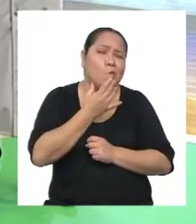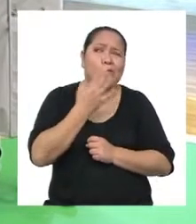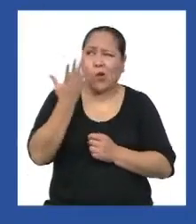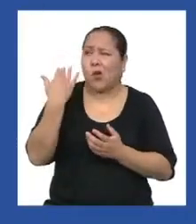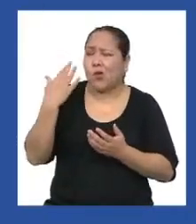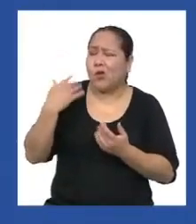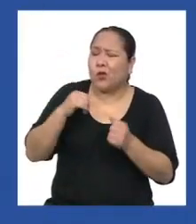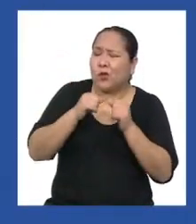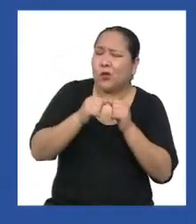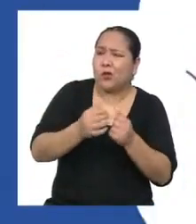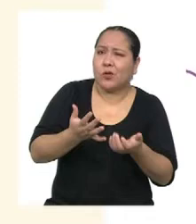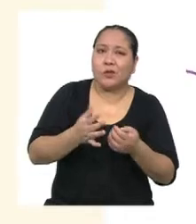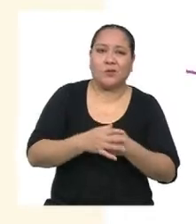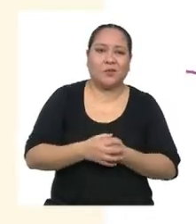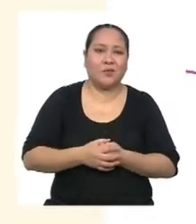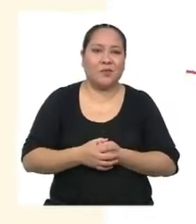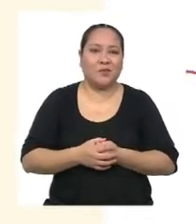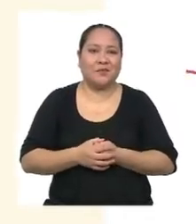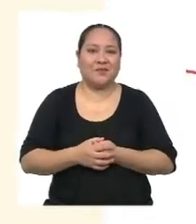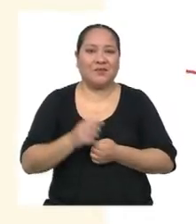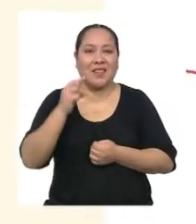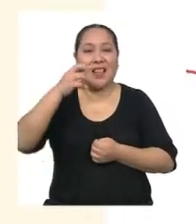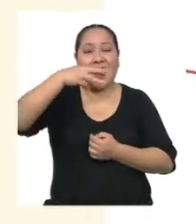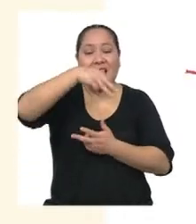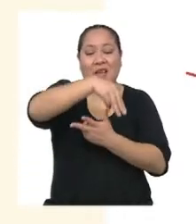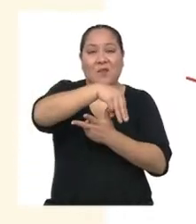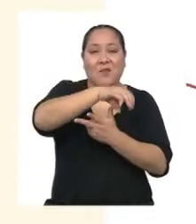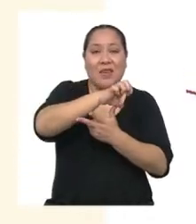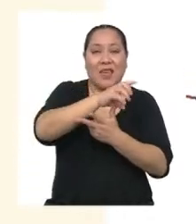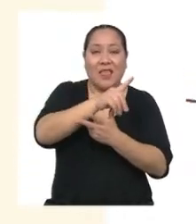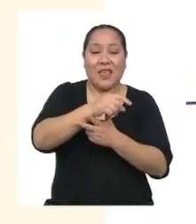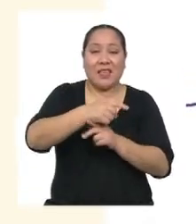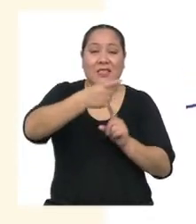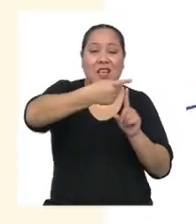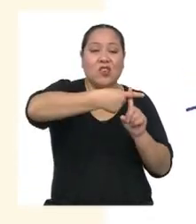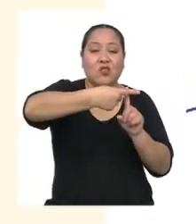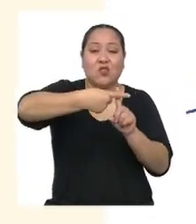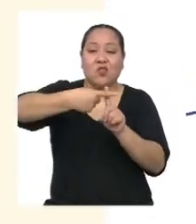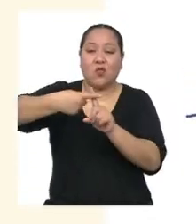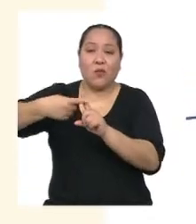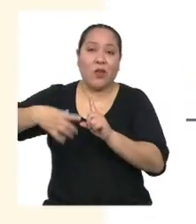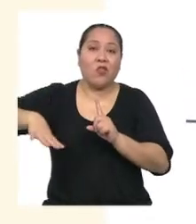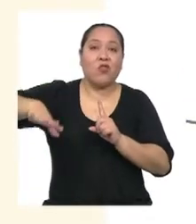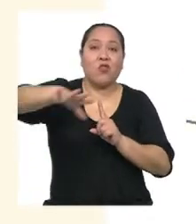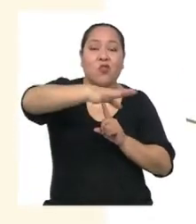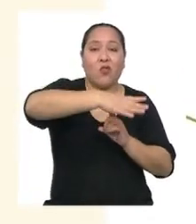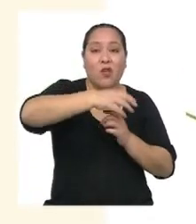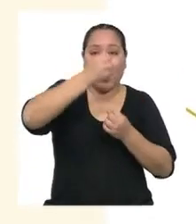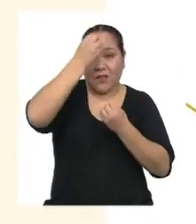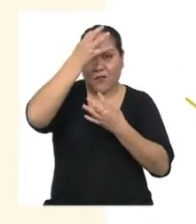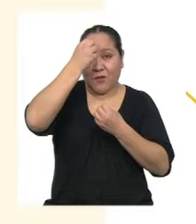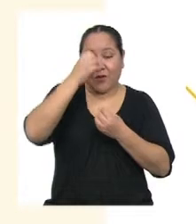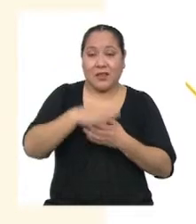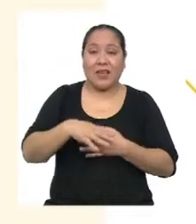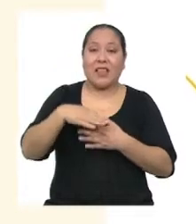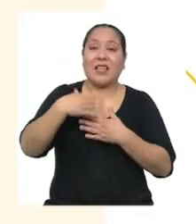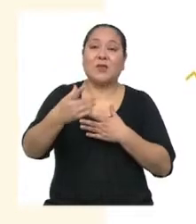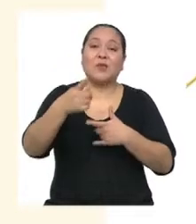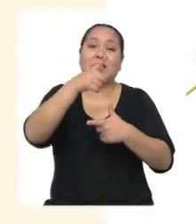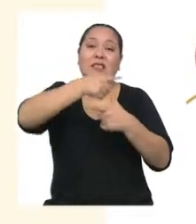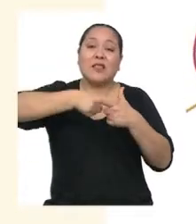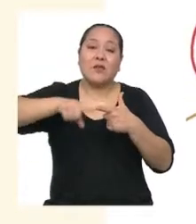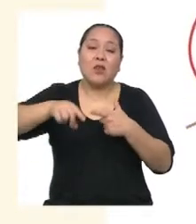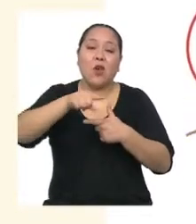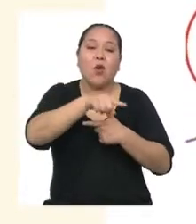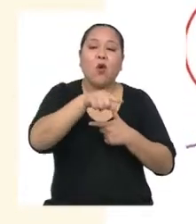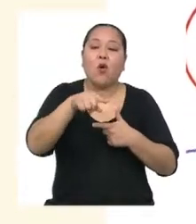Continúe, por favor. La media se calcula sumando todos los datos y luego dividiendo el resultado entre la cantidad de